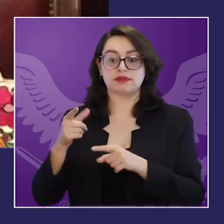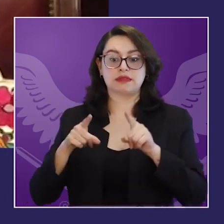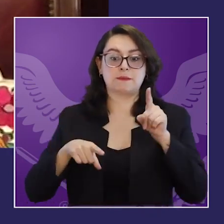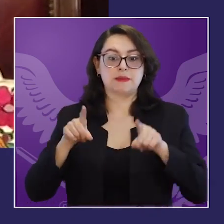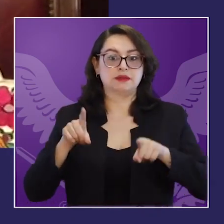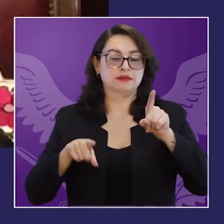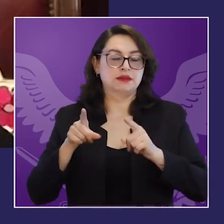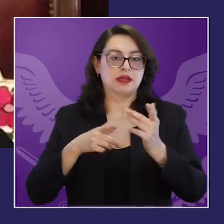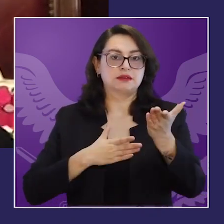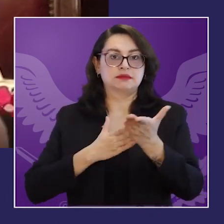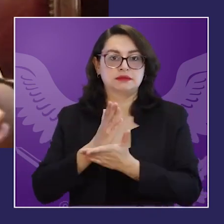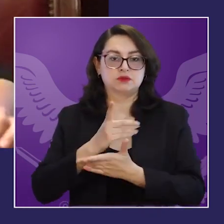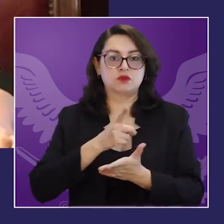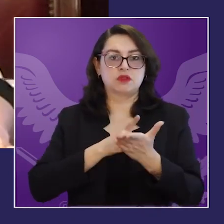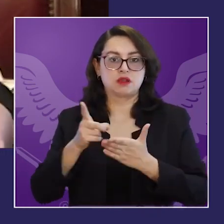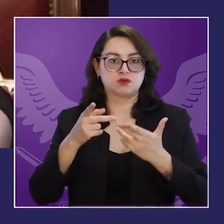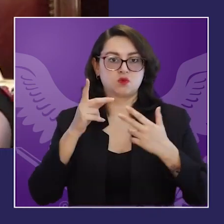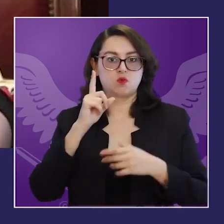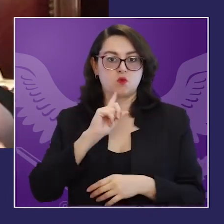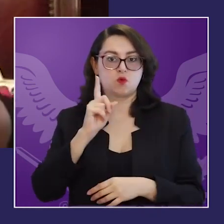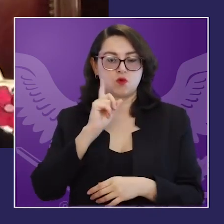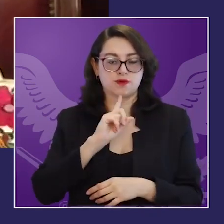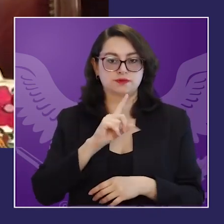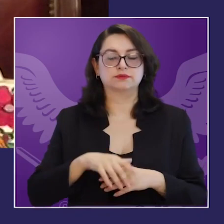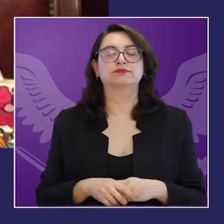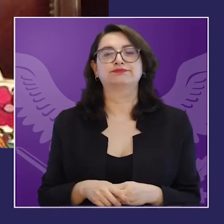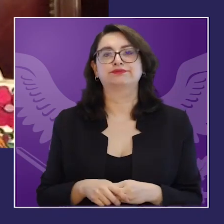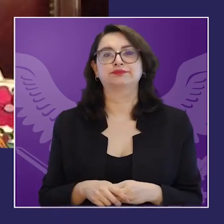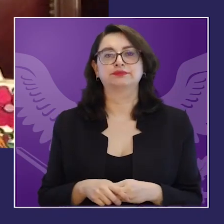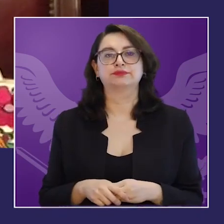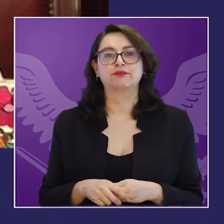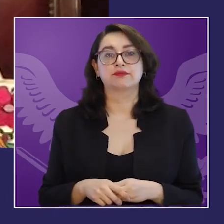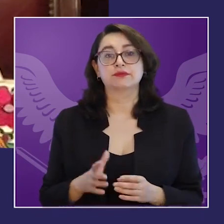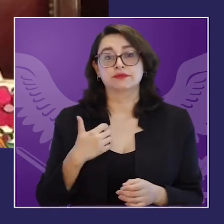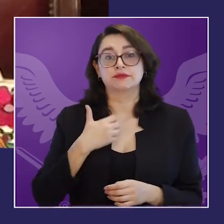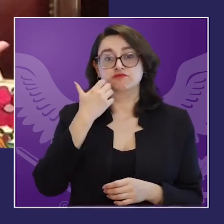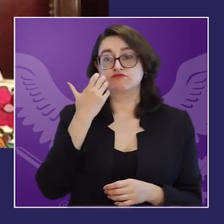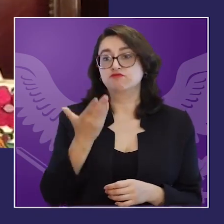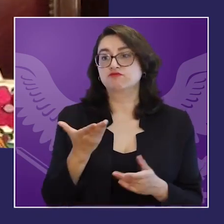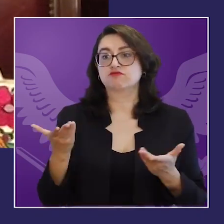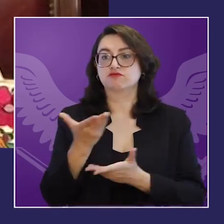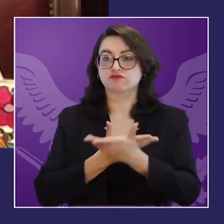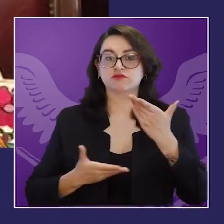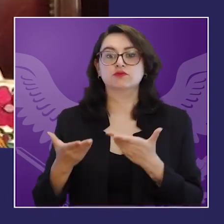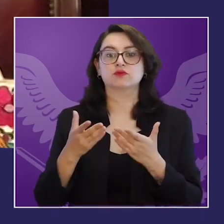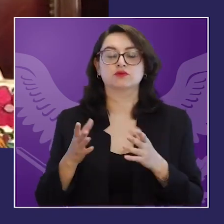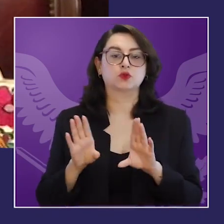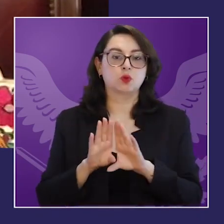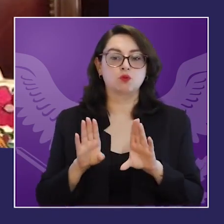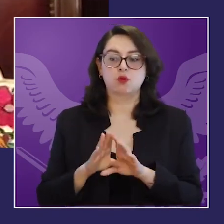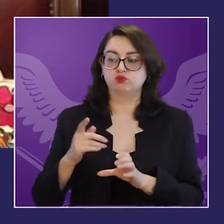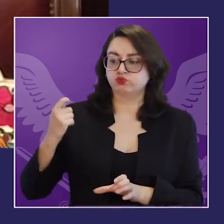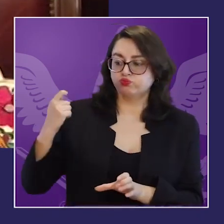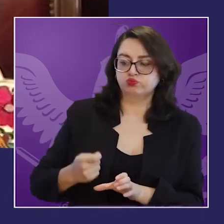las mujeres. Y en este marco queríamos compartirles como algunas atisbos de